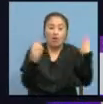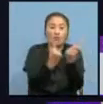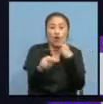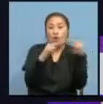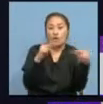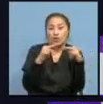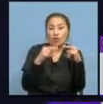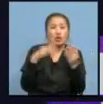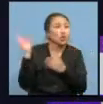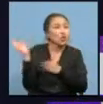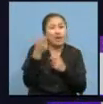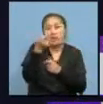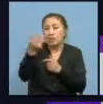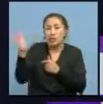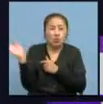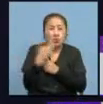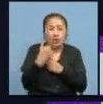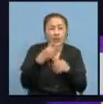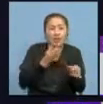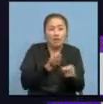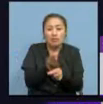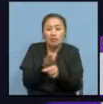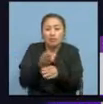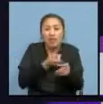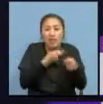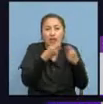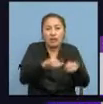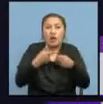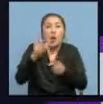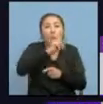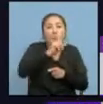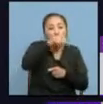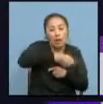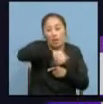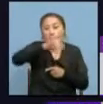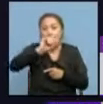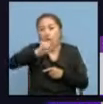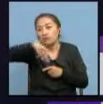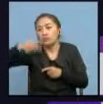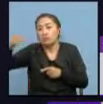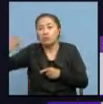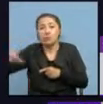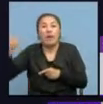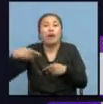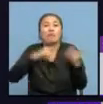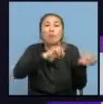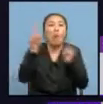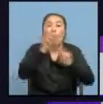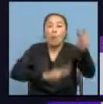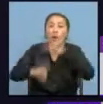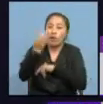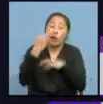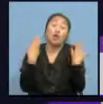está ofreciendo prácticamente unos comedores. Entonces la gente va un lunes a un lugar, un martes a otro lugar y así, se van turnando, los que